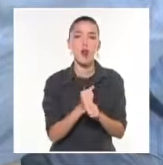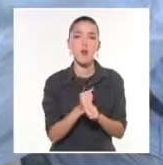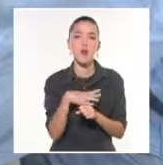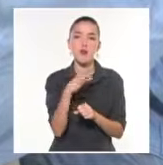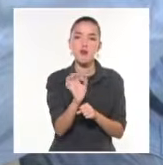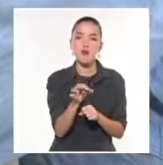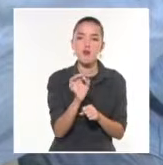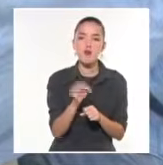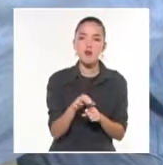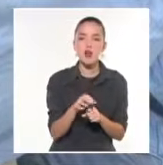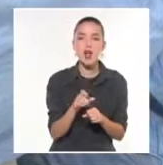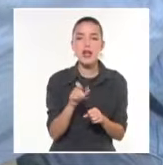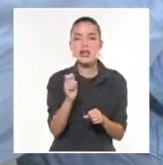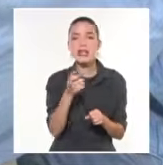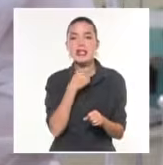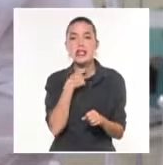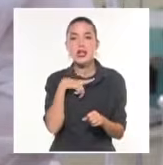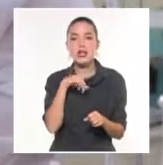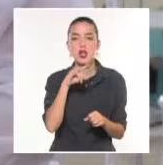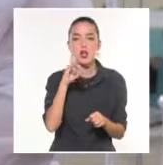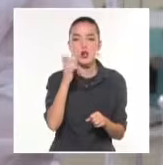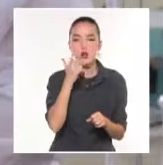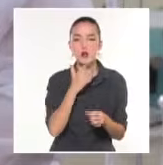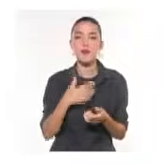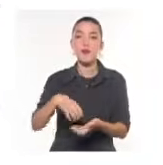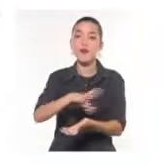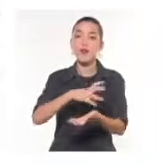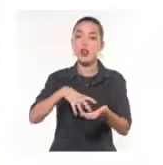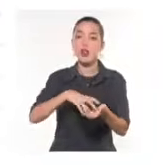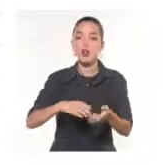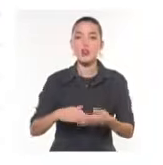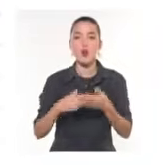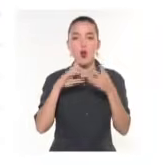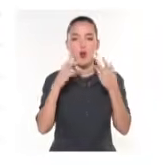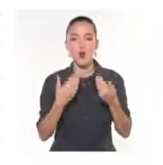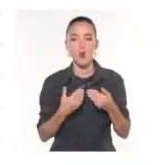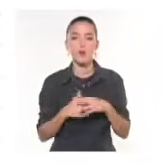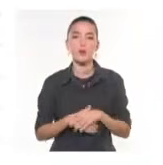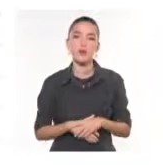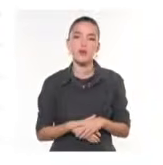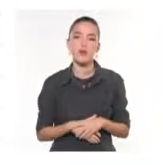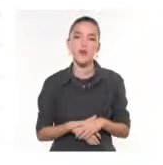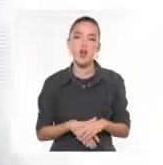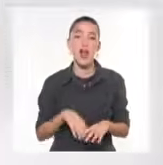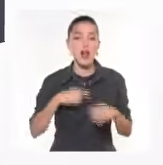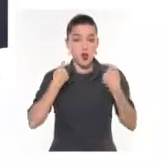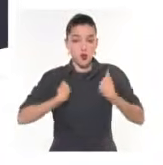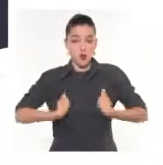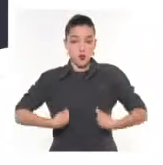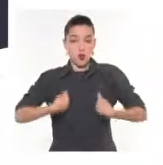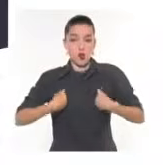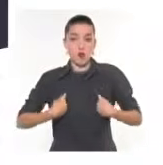nuevo sustrato que nos permite determinar los anticuerpos antinucleares. Nuestro sistema inmunológico es como un ejército que